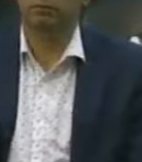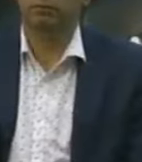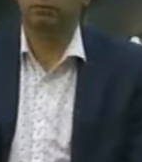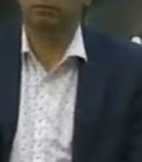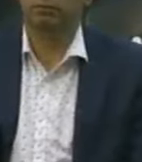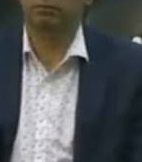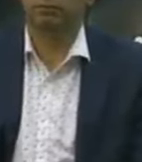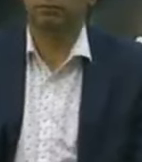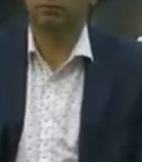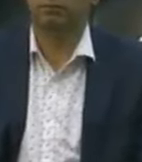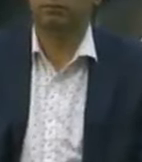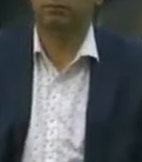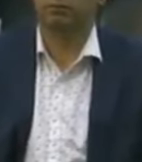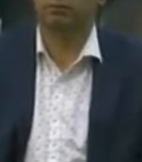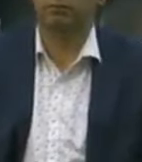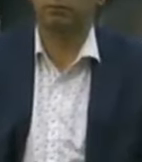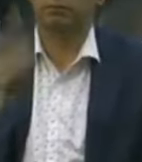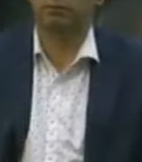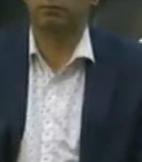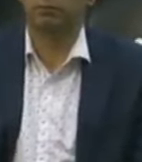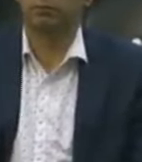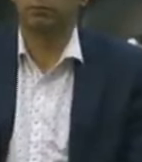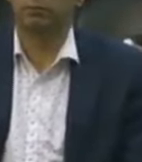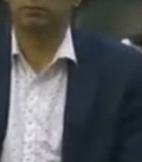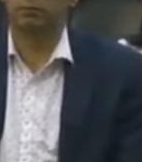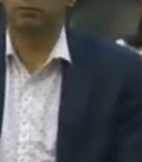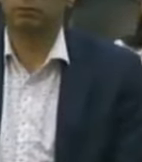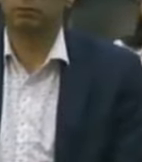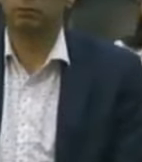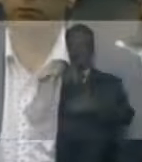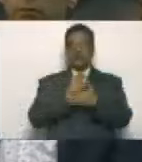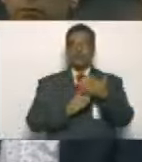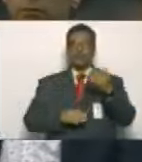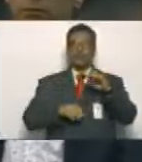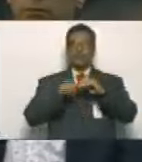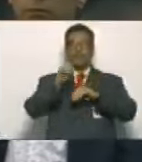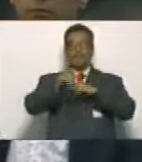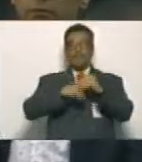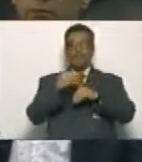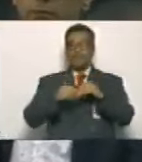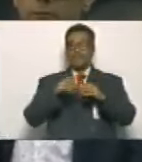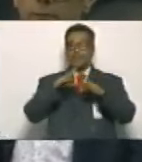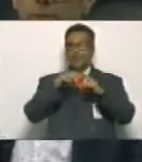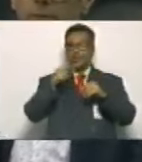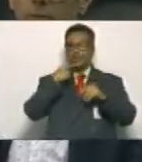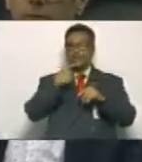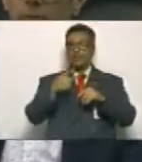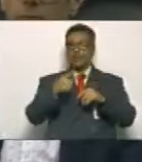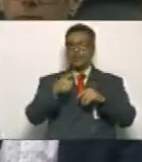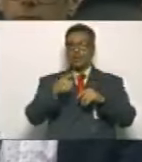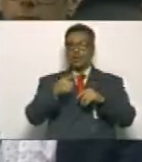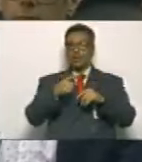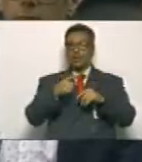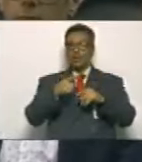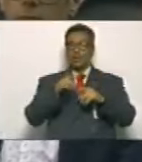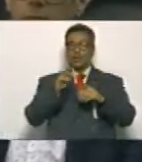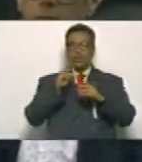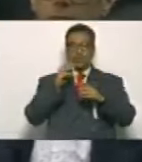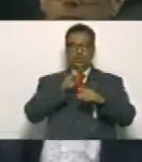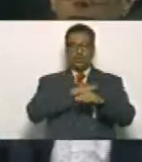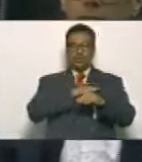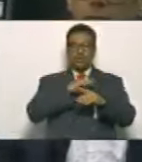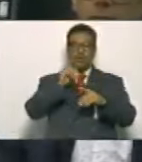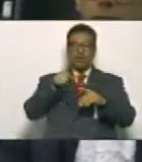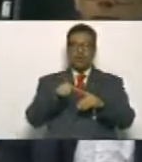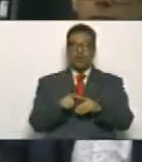las agresiones y la violencia en la zona del Medio Oriente, y no nos es ajeno el tema.